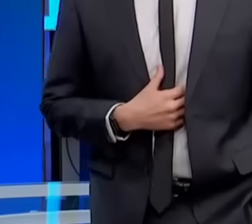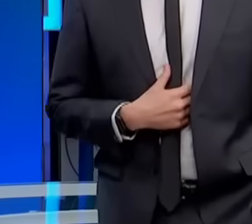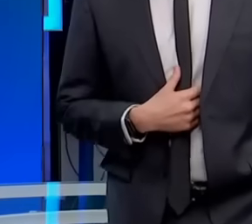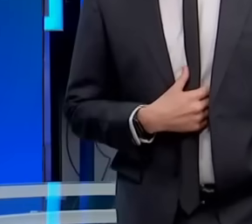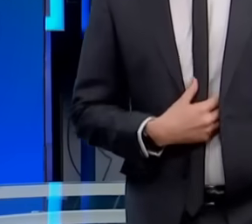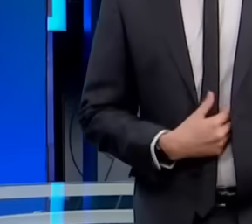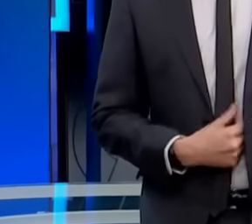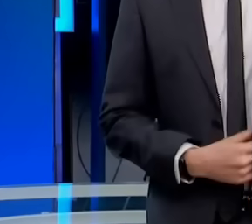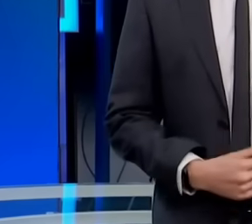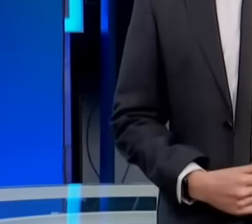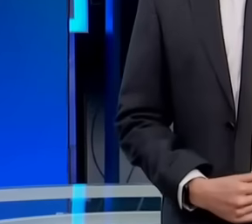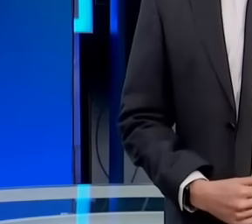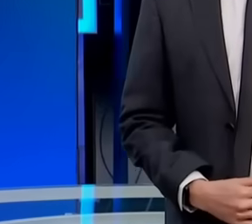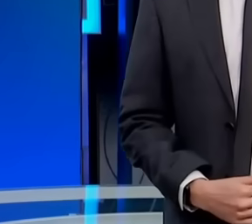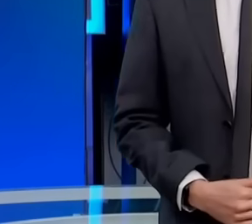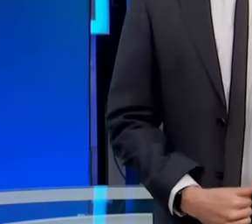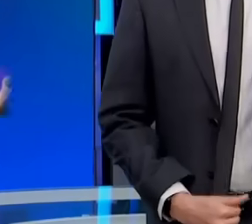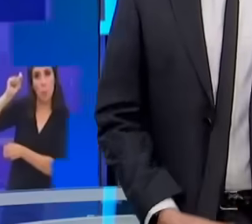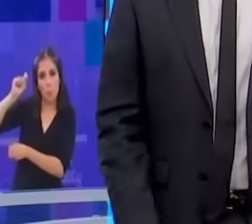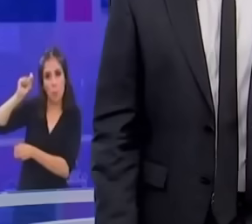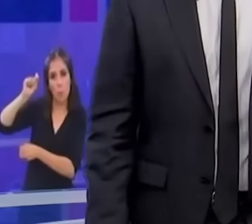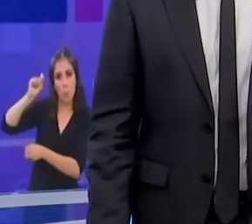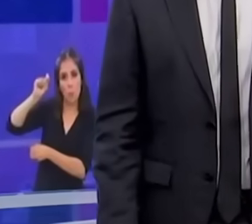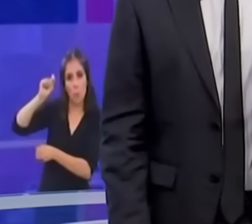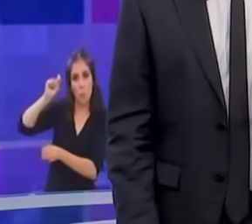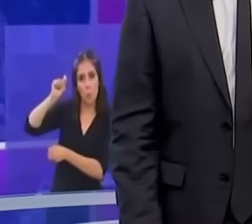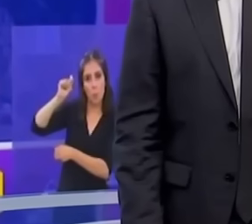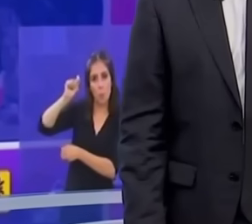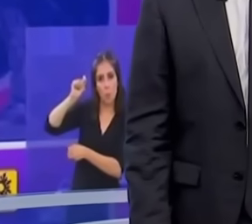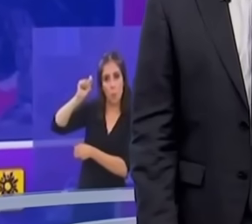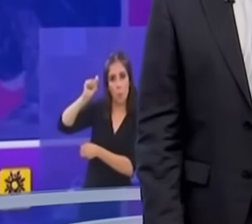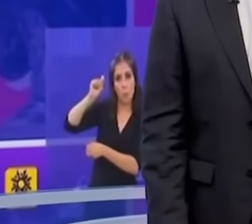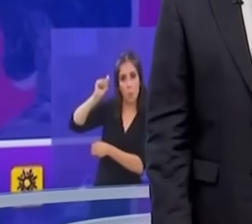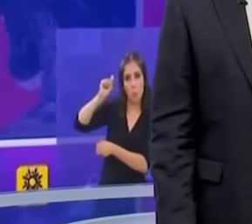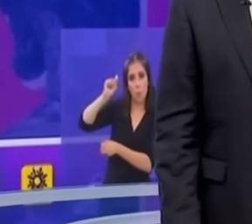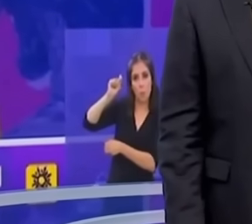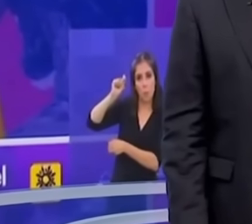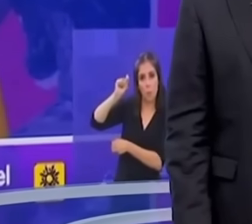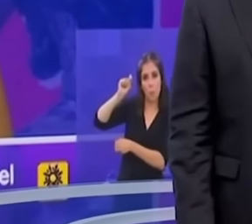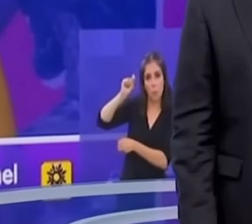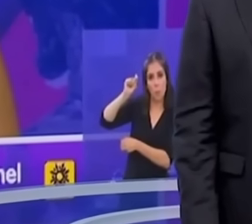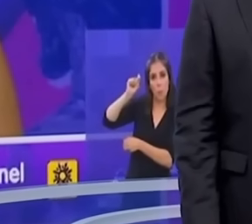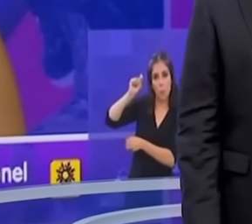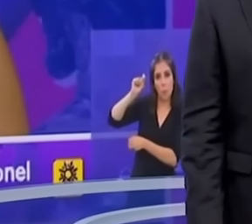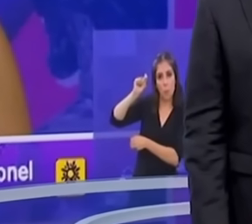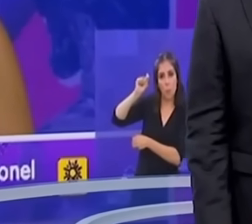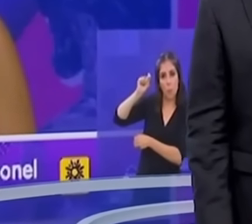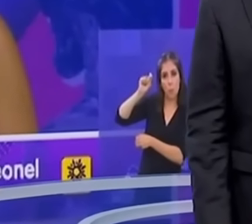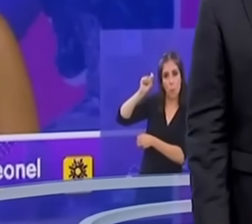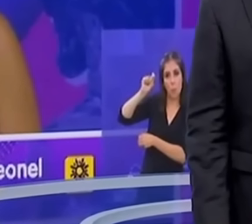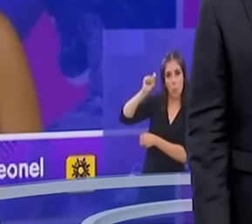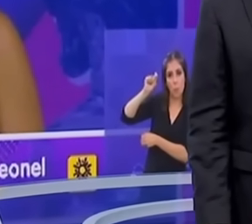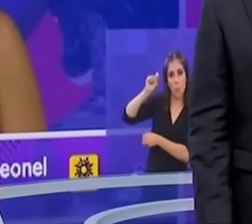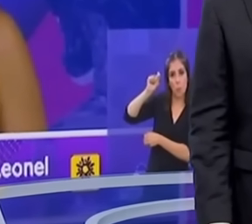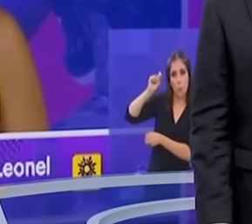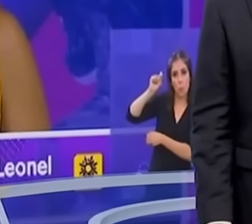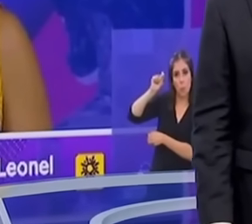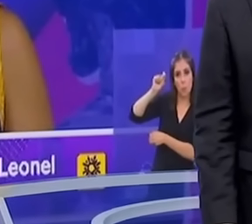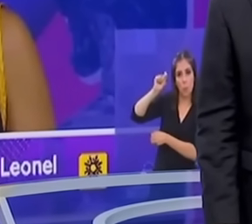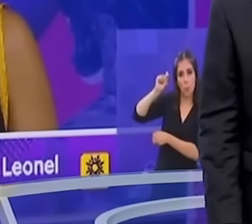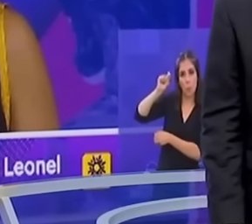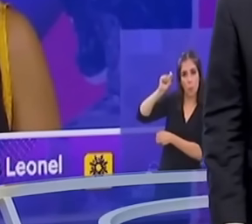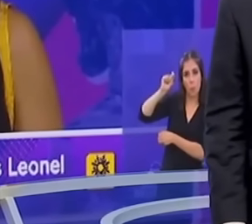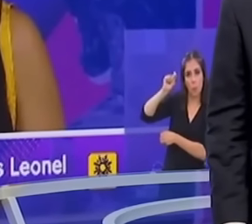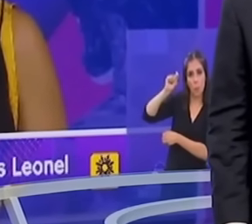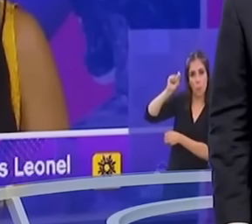Ayer se llevó a cabo el debate entre los candidatos a la Diputación Local del Distrito 20 de la Ciudad de México. Y durante el encuentro, y esto lo cuento